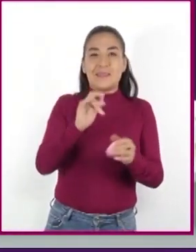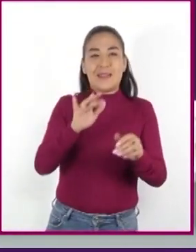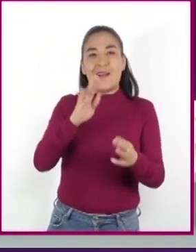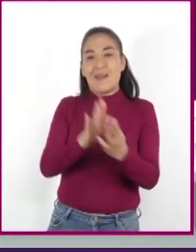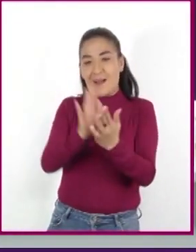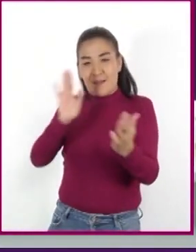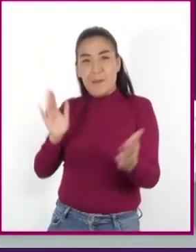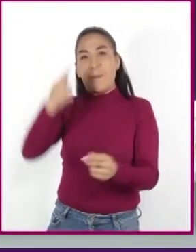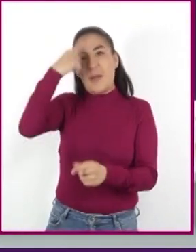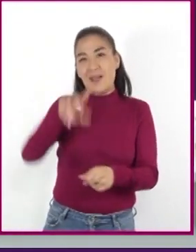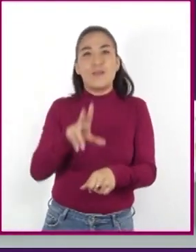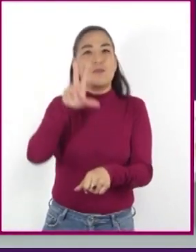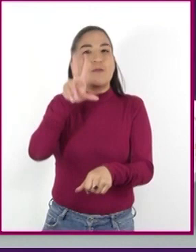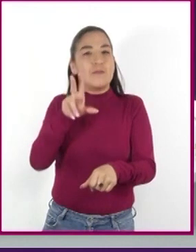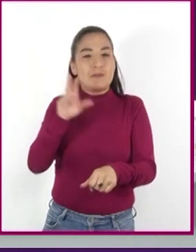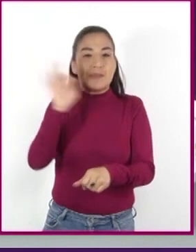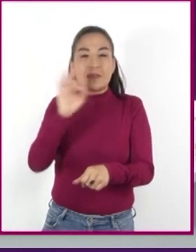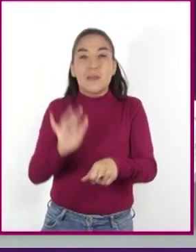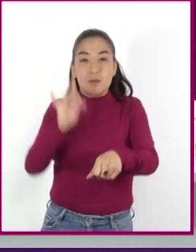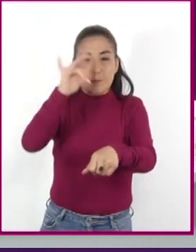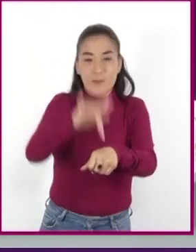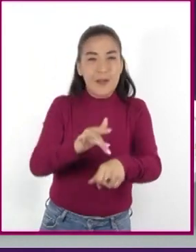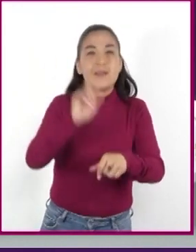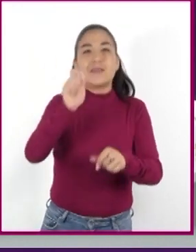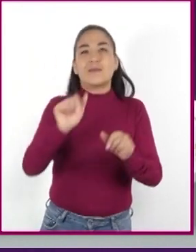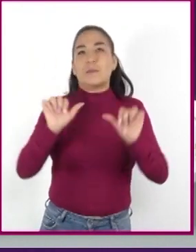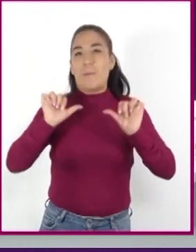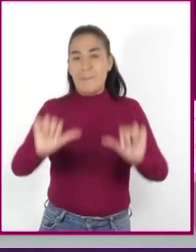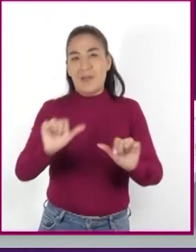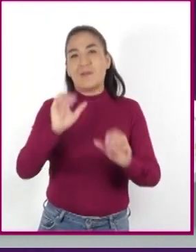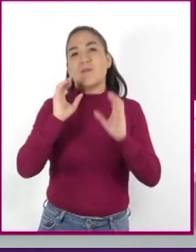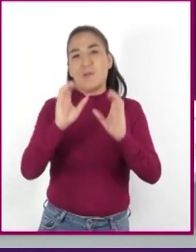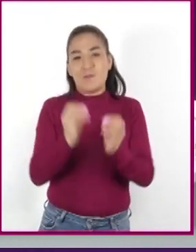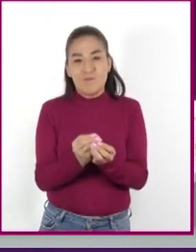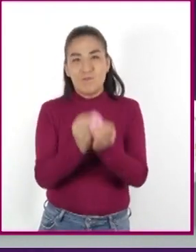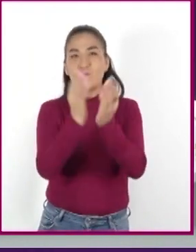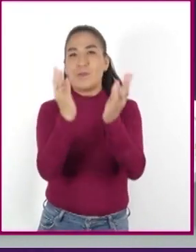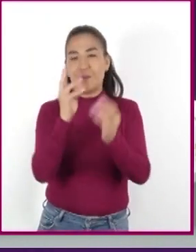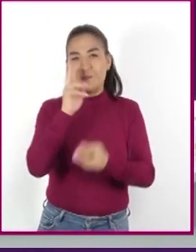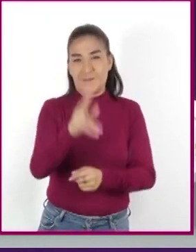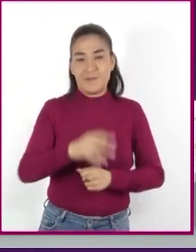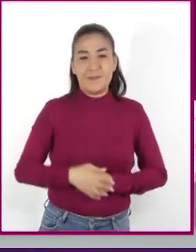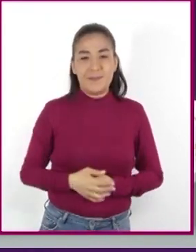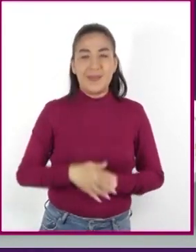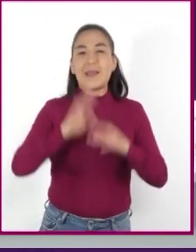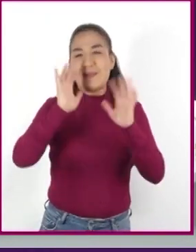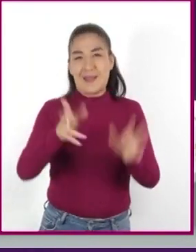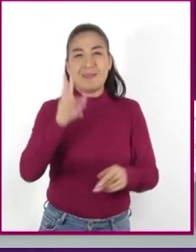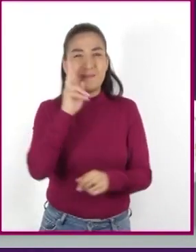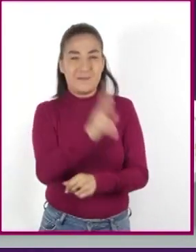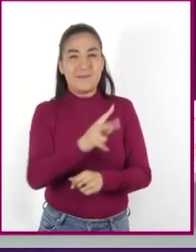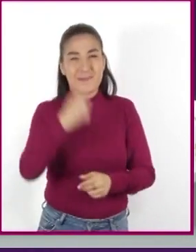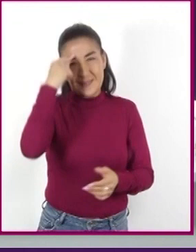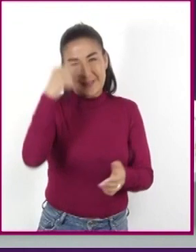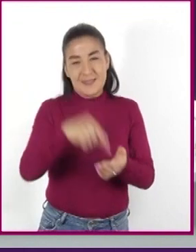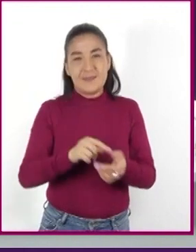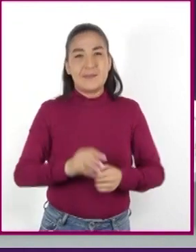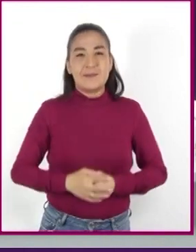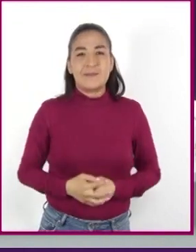tengamos contacto con la sustancia que se va a desprender. Creo que ya quedó, maestro. Muy